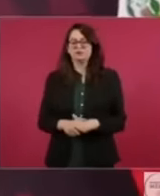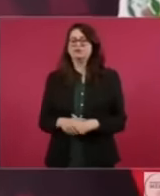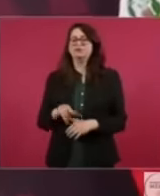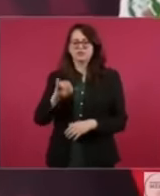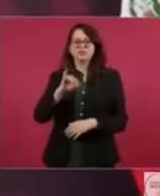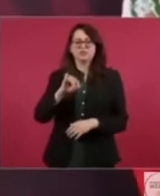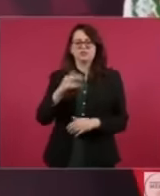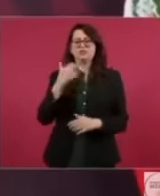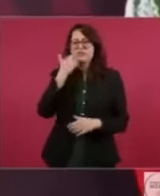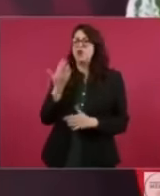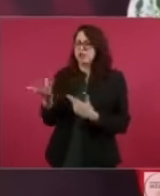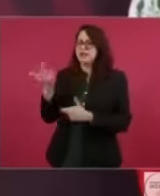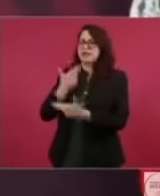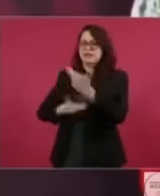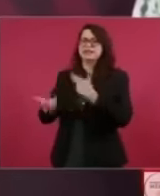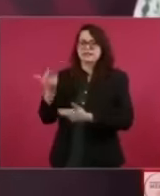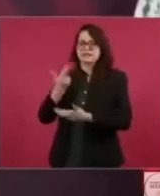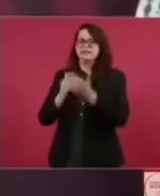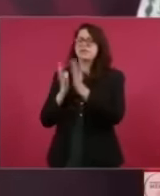regresen